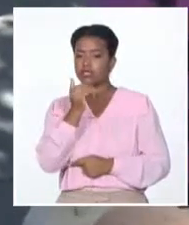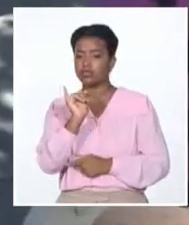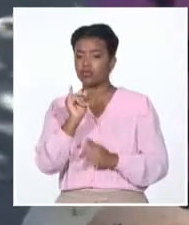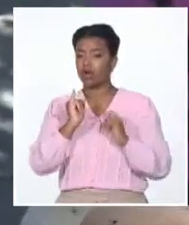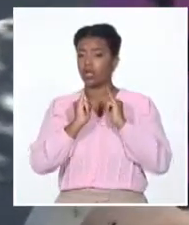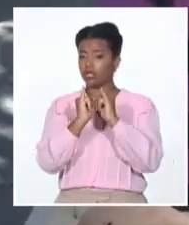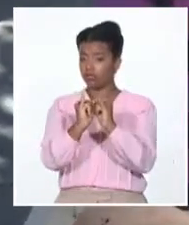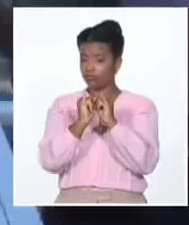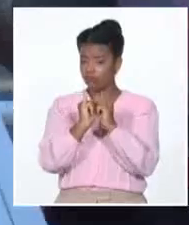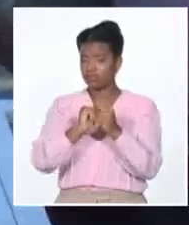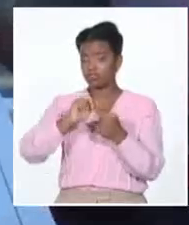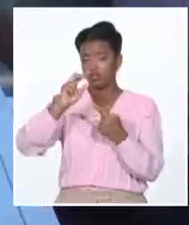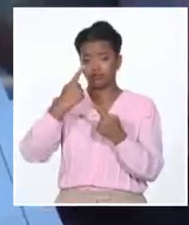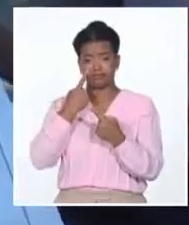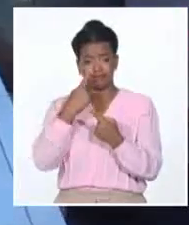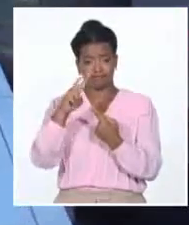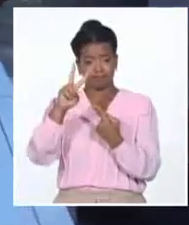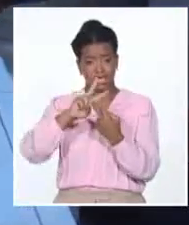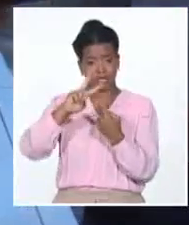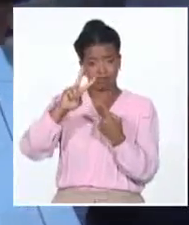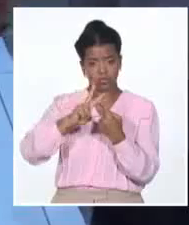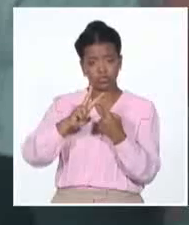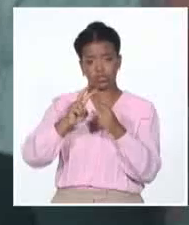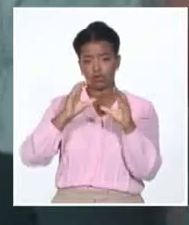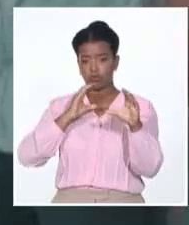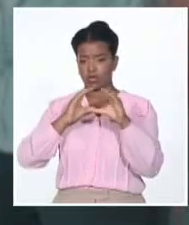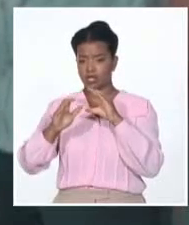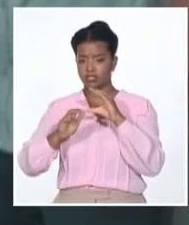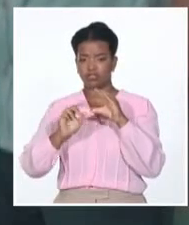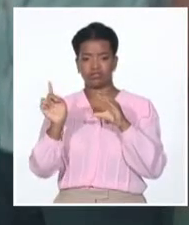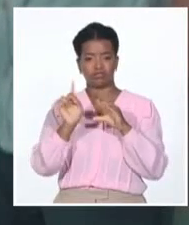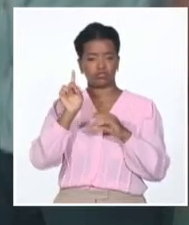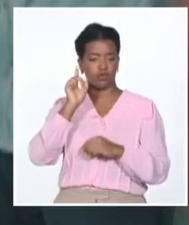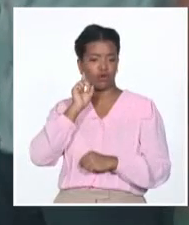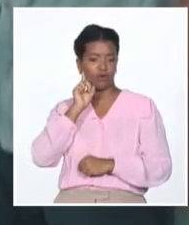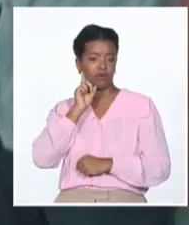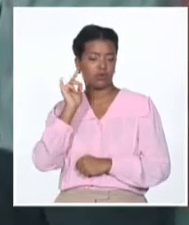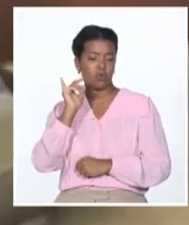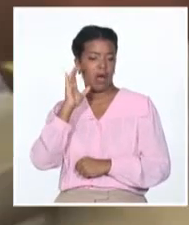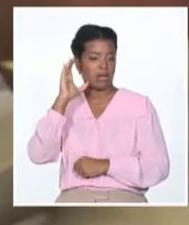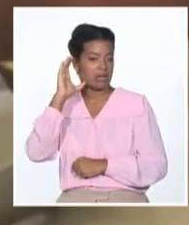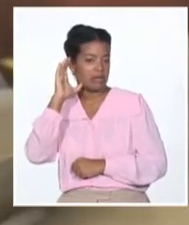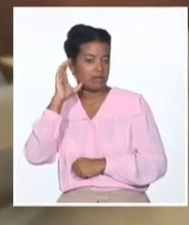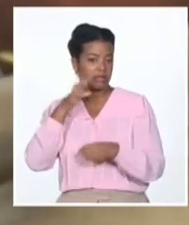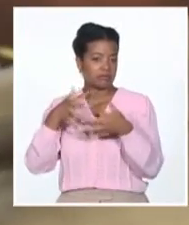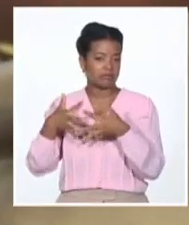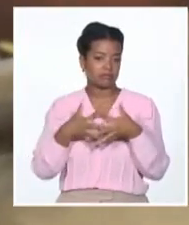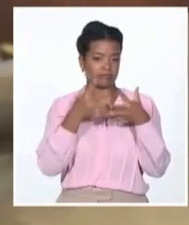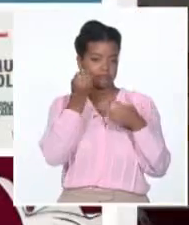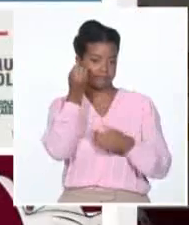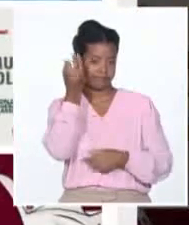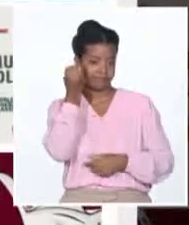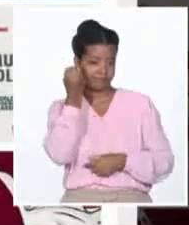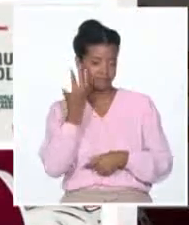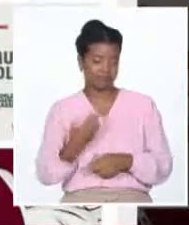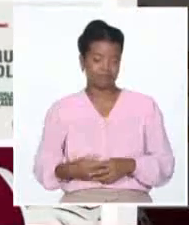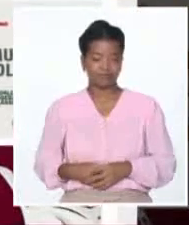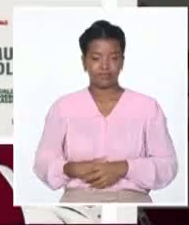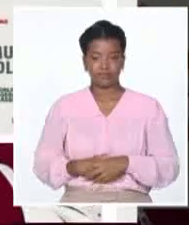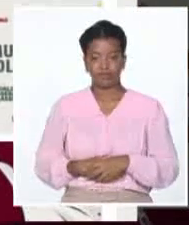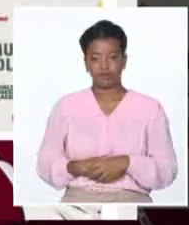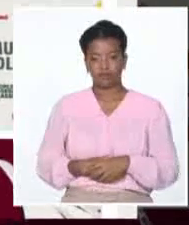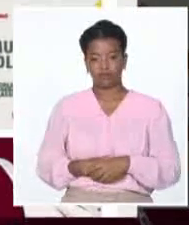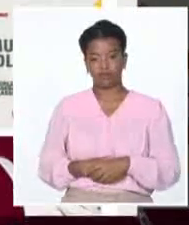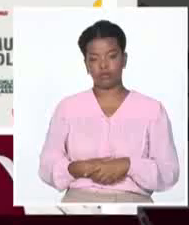medios fundamentales de comunicación y no caer en la trampa de las campañas de odio y tergiversadoras. La fabricación desde el